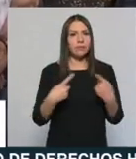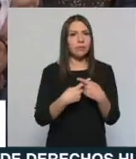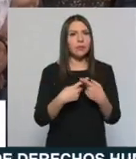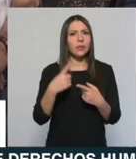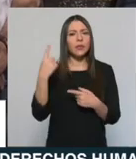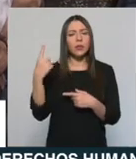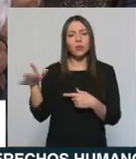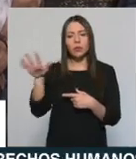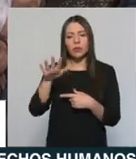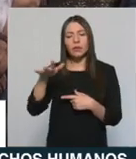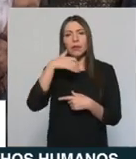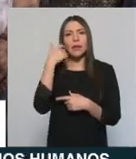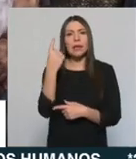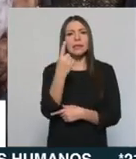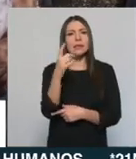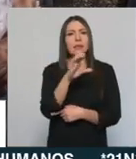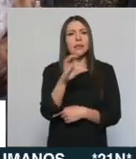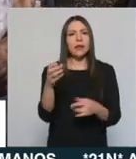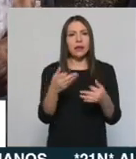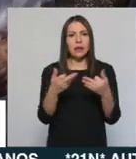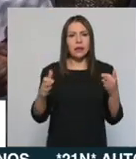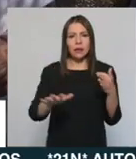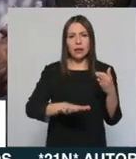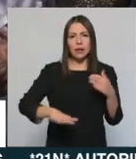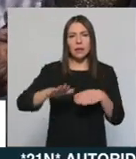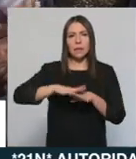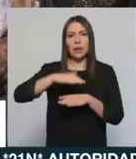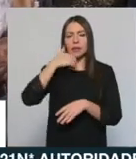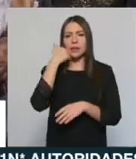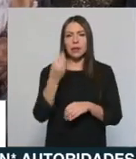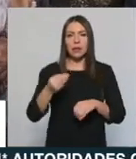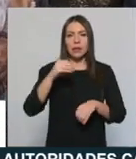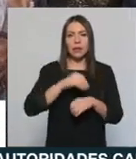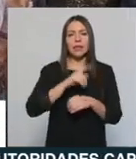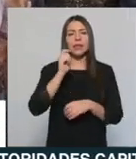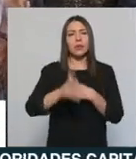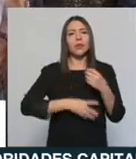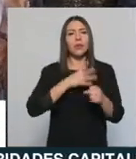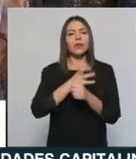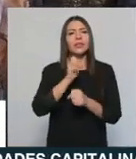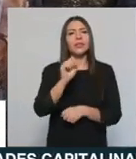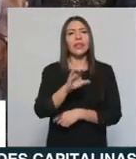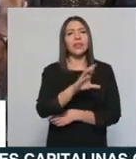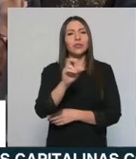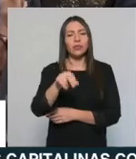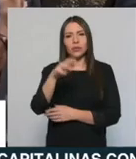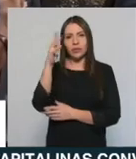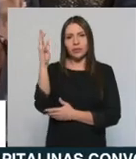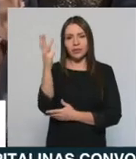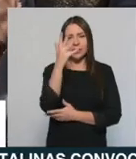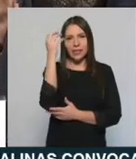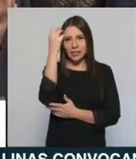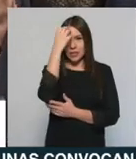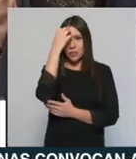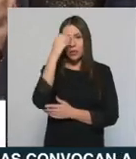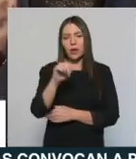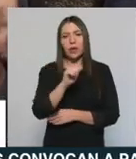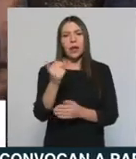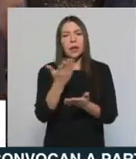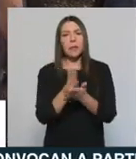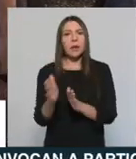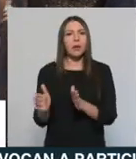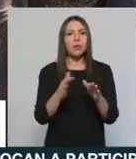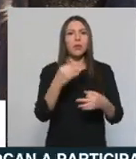hectáreas más, que será la cuarta sección de Chapultepec, y por otro lado, el sistema judicial nos